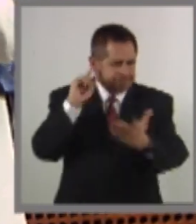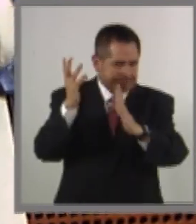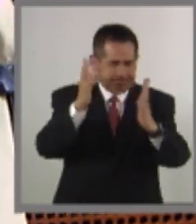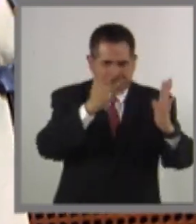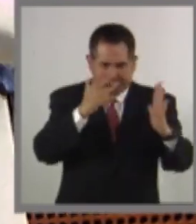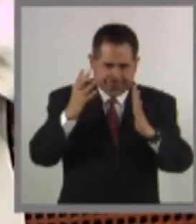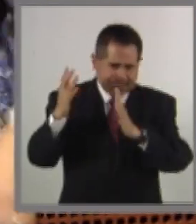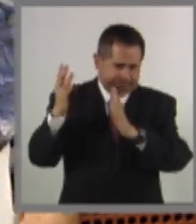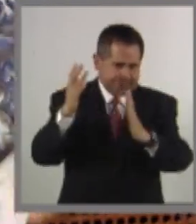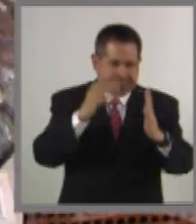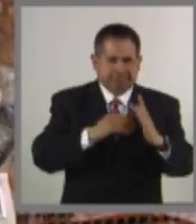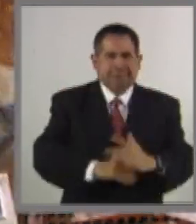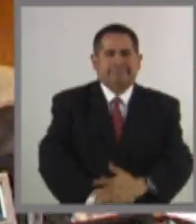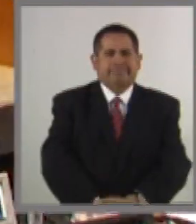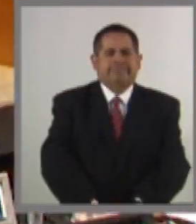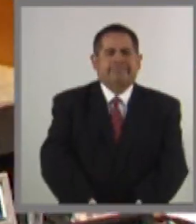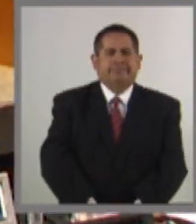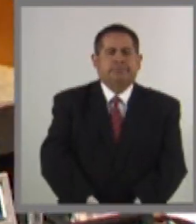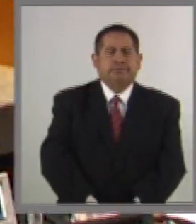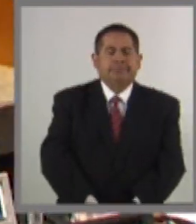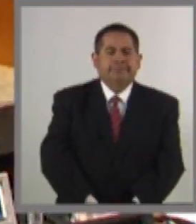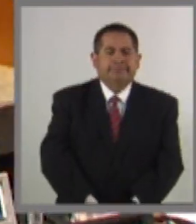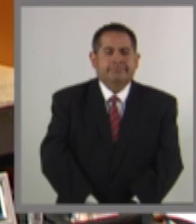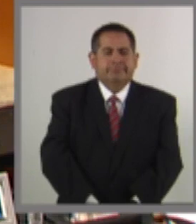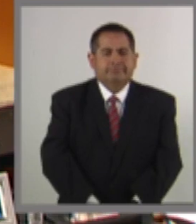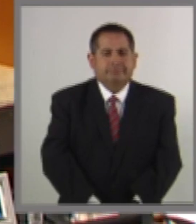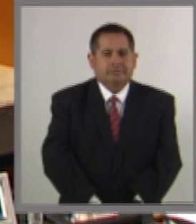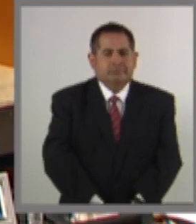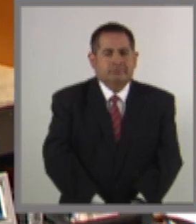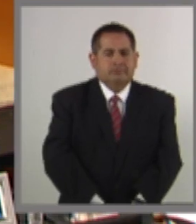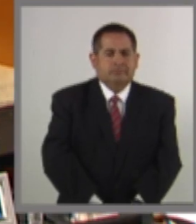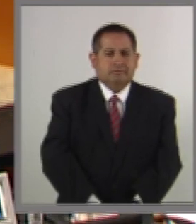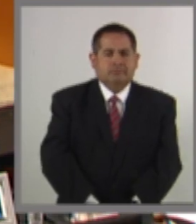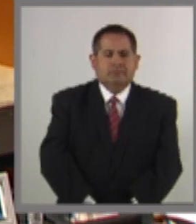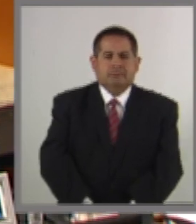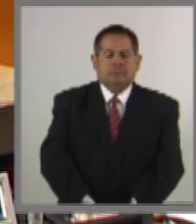En consecuencia...